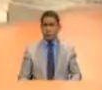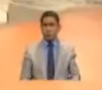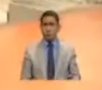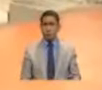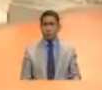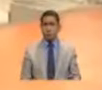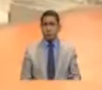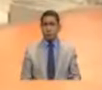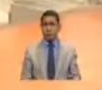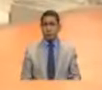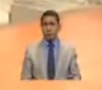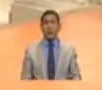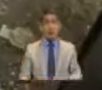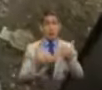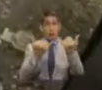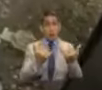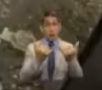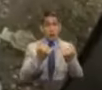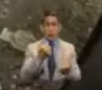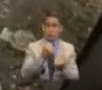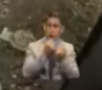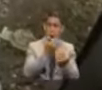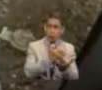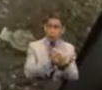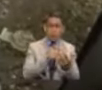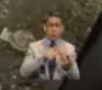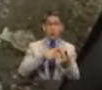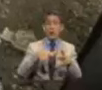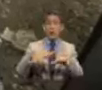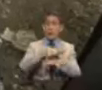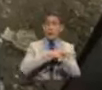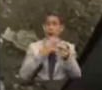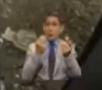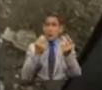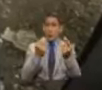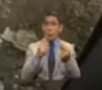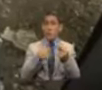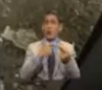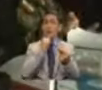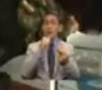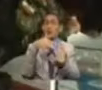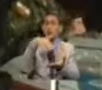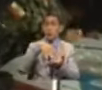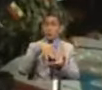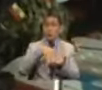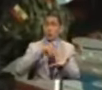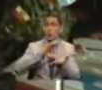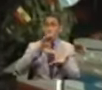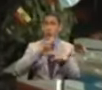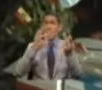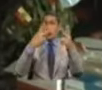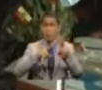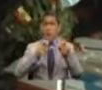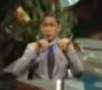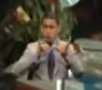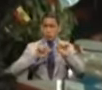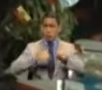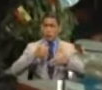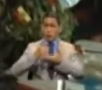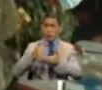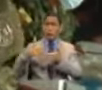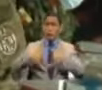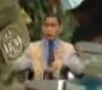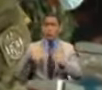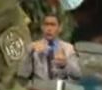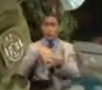diaria, asignación económica, bachillerato acelerado, en el caso de que no haya culminado el colegio, cupos para continuar estudios universitarios, prestaciones de